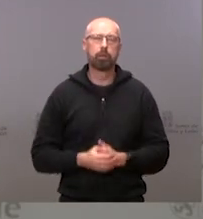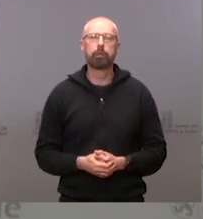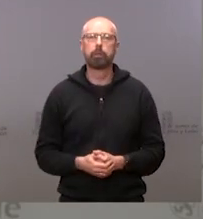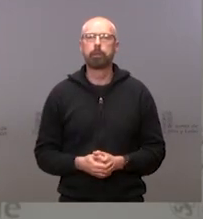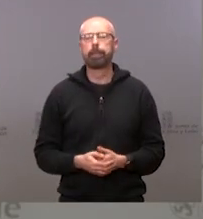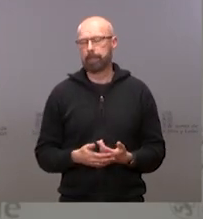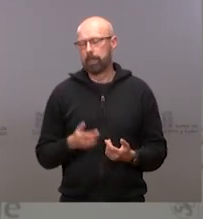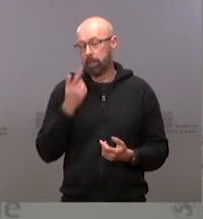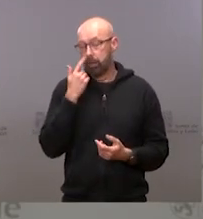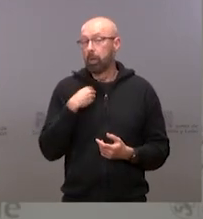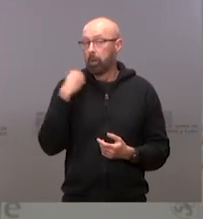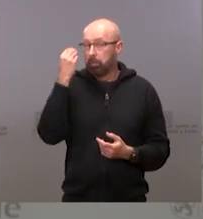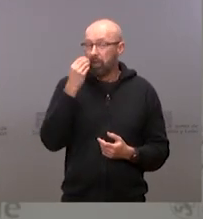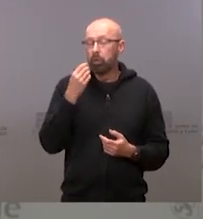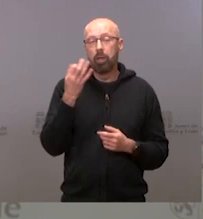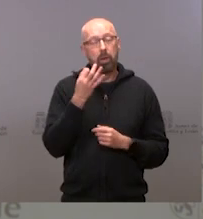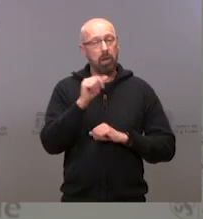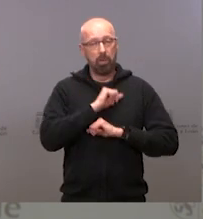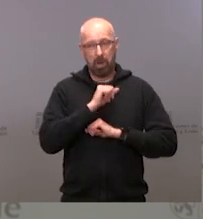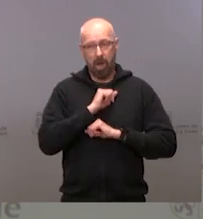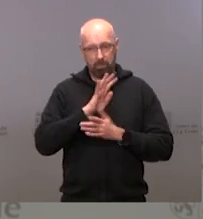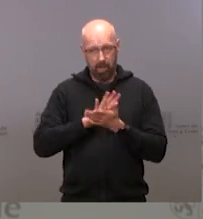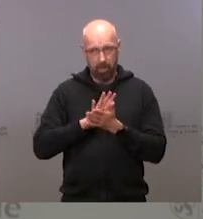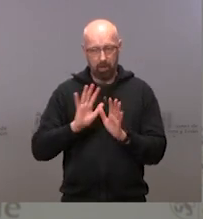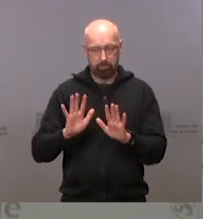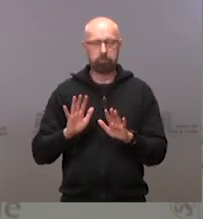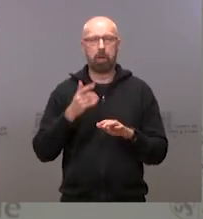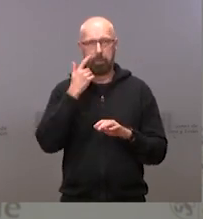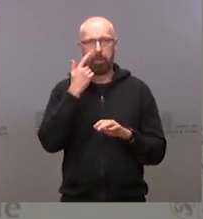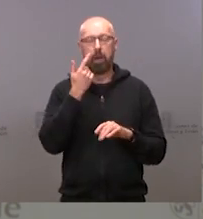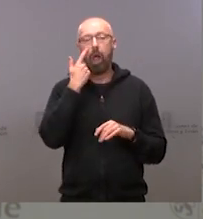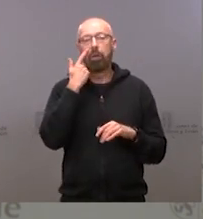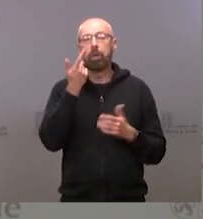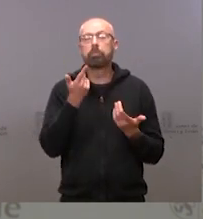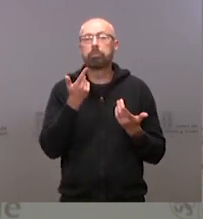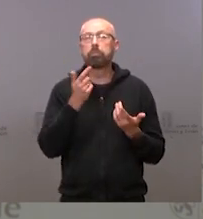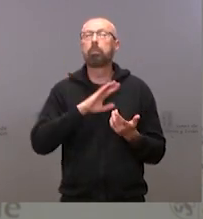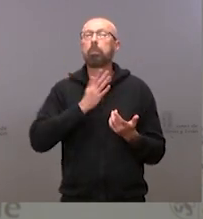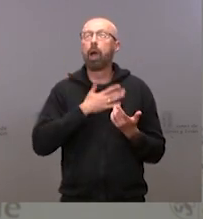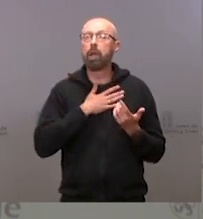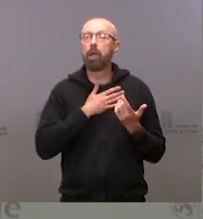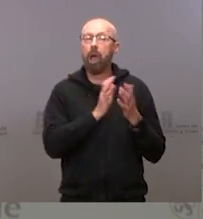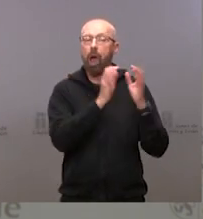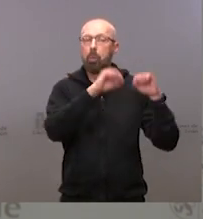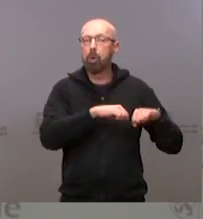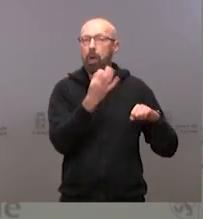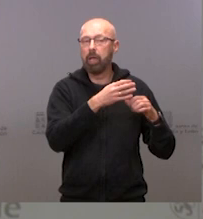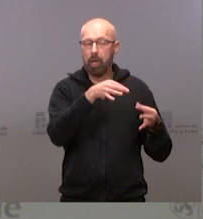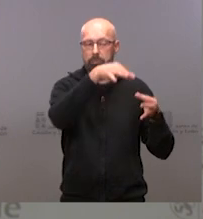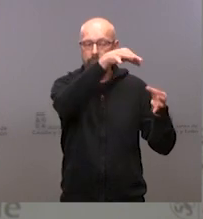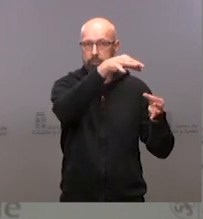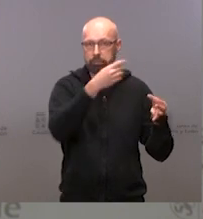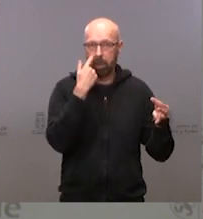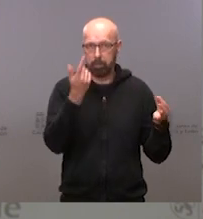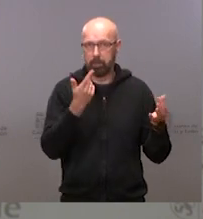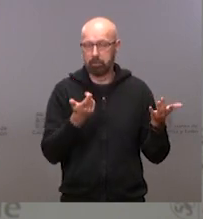es esperar tener tranquilidad vamos a ver qué es lo que sale mañana del real decreto-ley como he